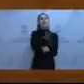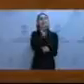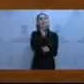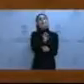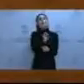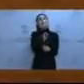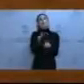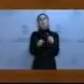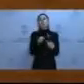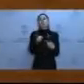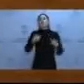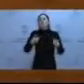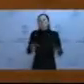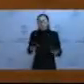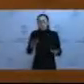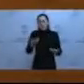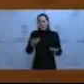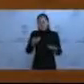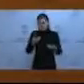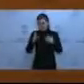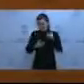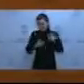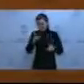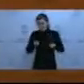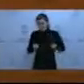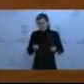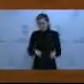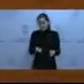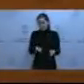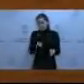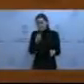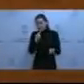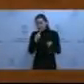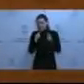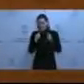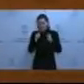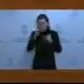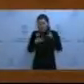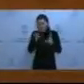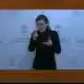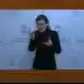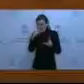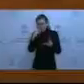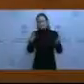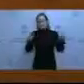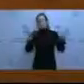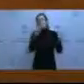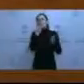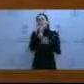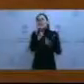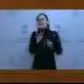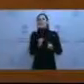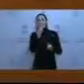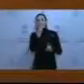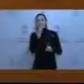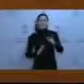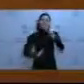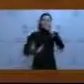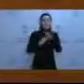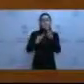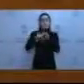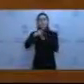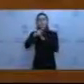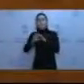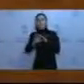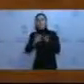calculado el coste de lo que puede suponer esto. Le puse un ejemplo antes y no me lo contestó. Si Bove se paraliza, se retrasa y la